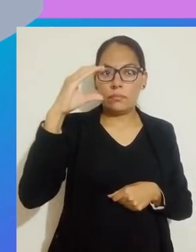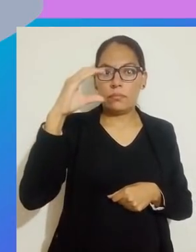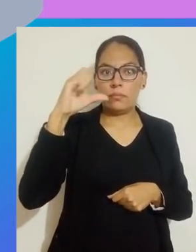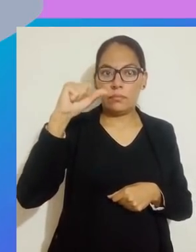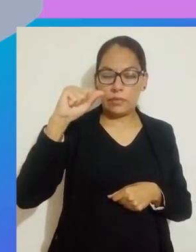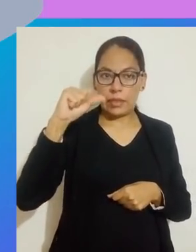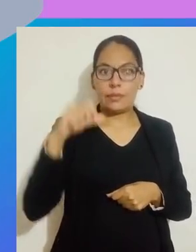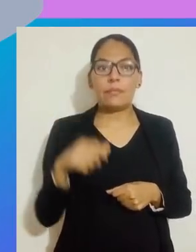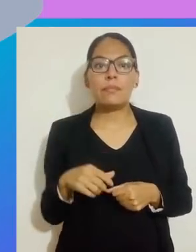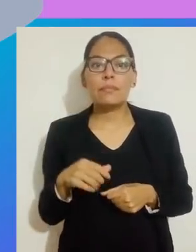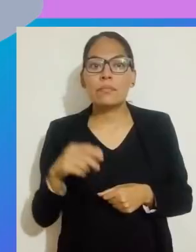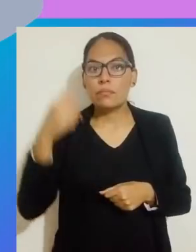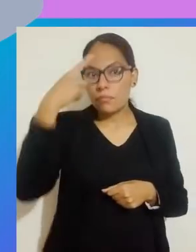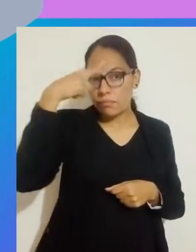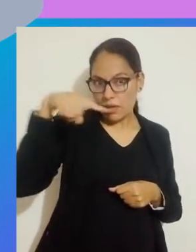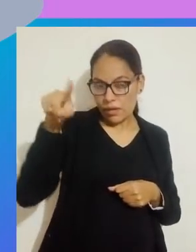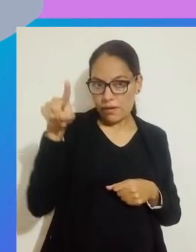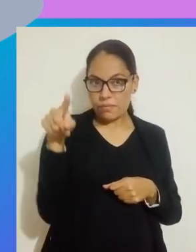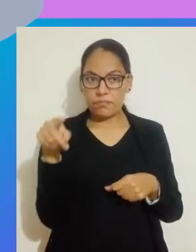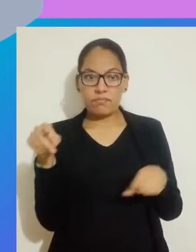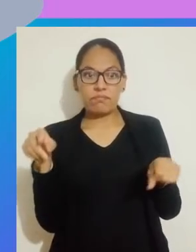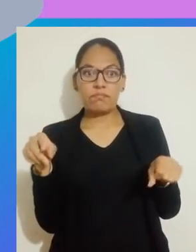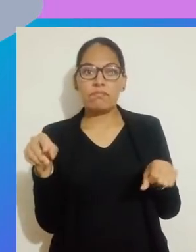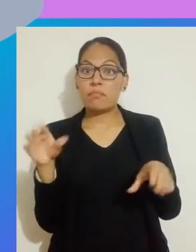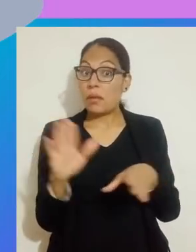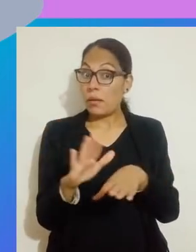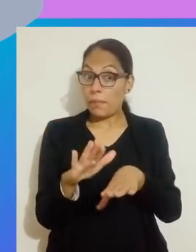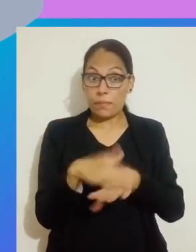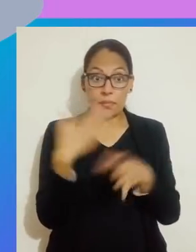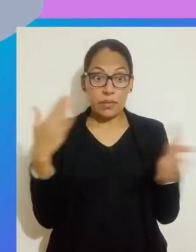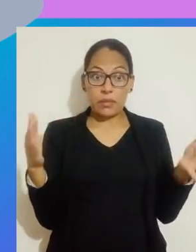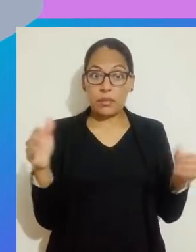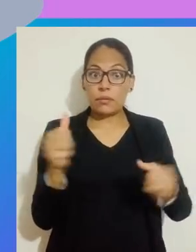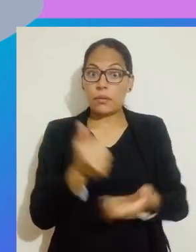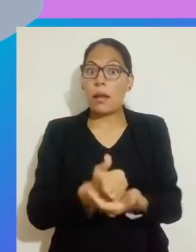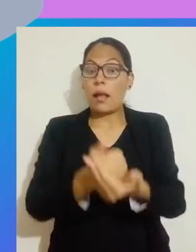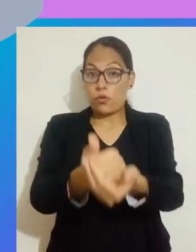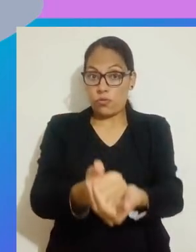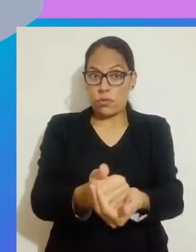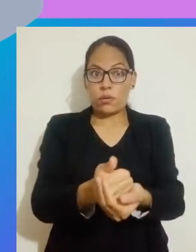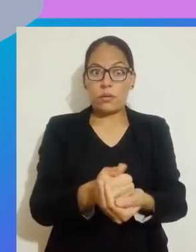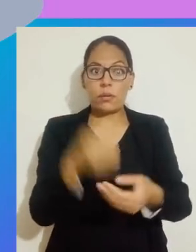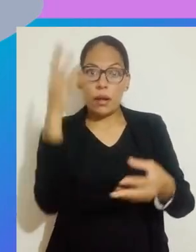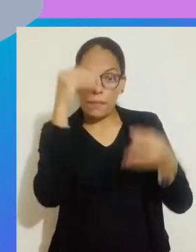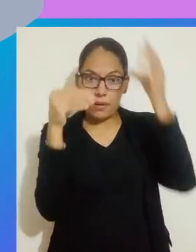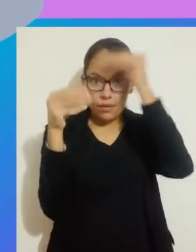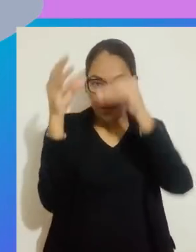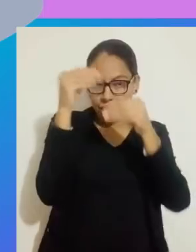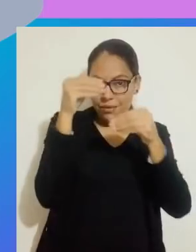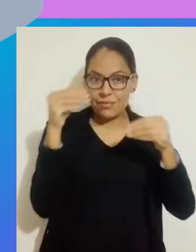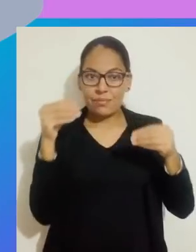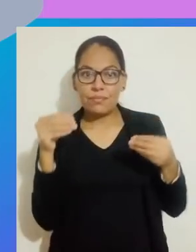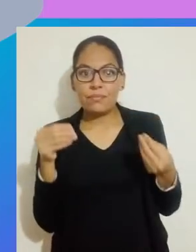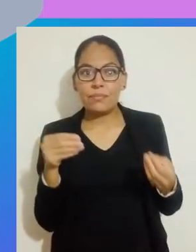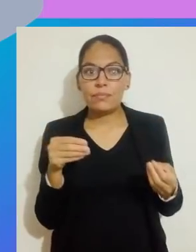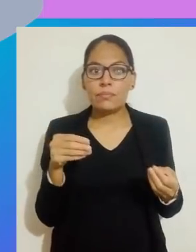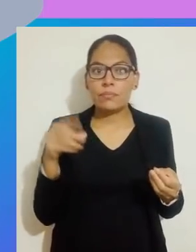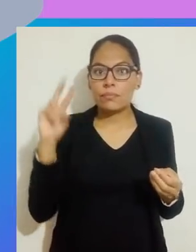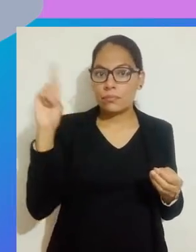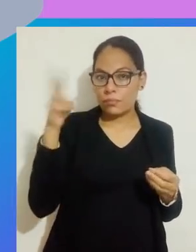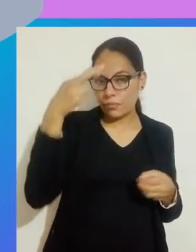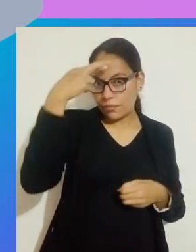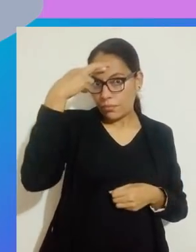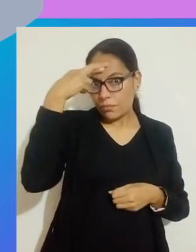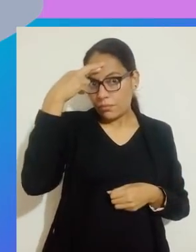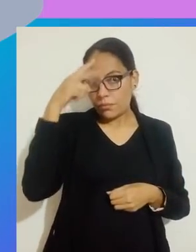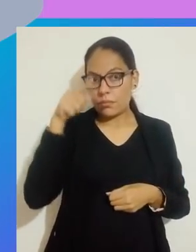en el aprendizaje. Recuerda que las TICs por sí solas no sirven para aprender.